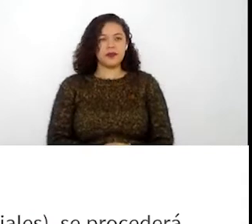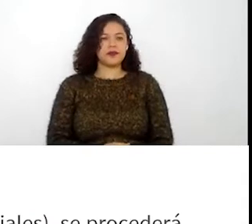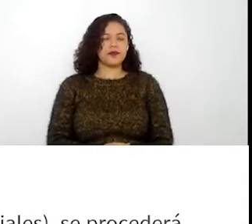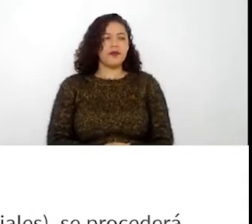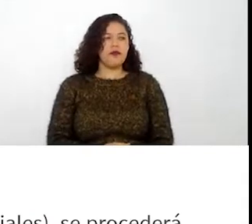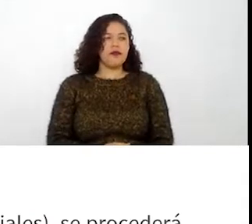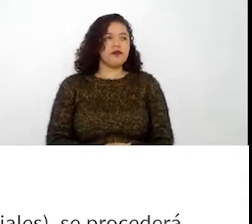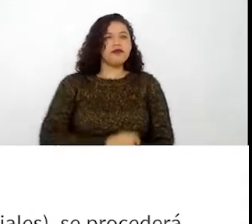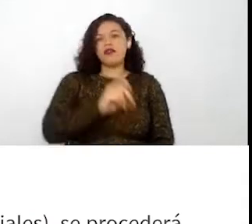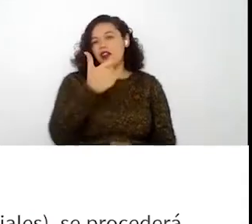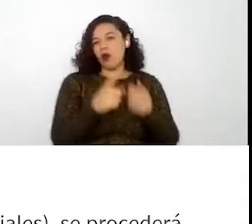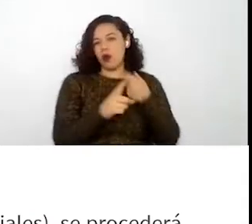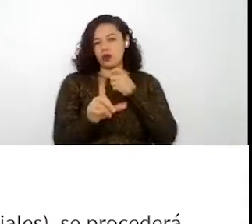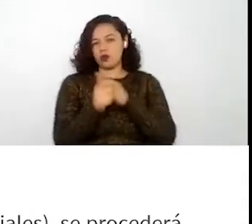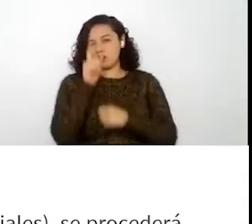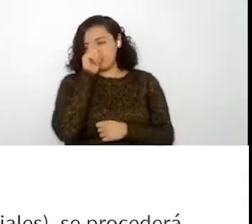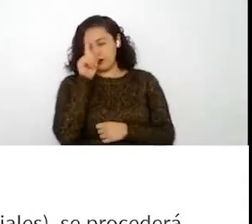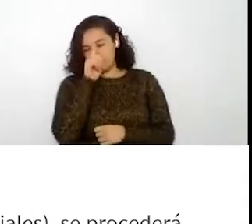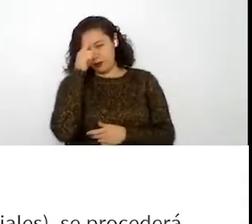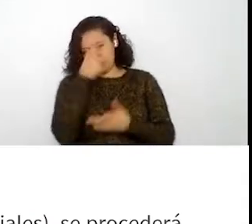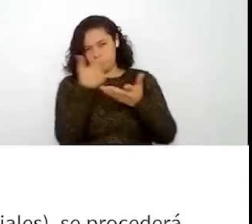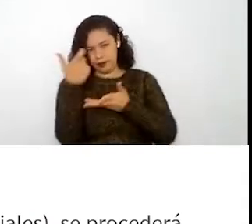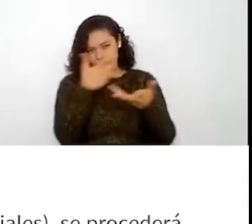hay otras consideraciones del presupuesto